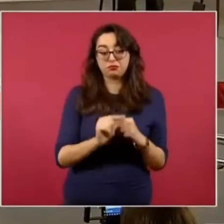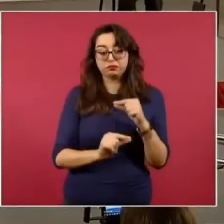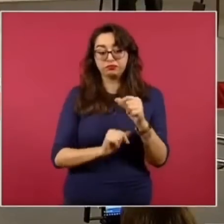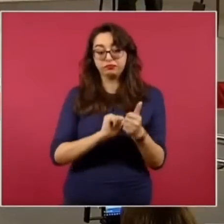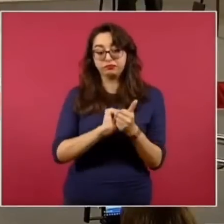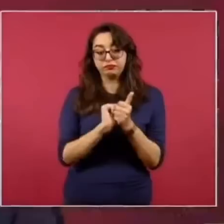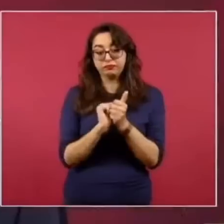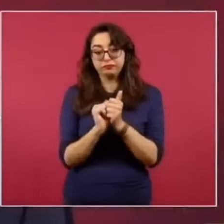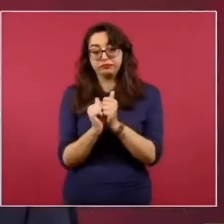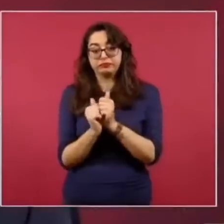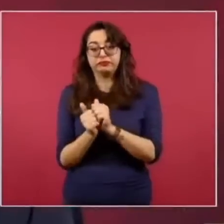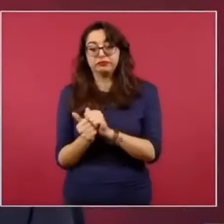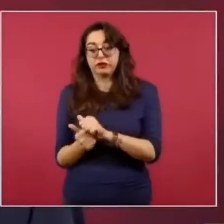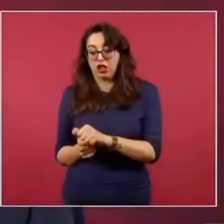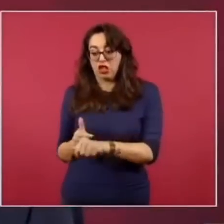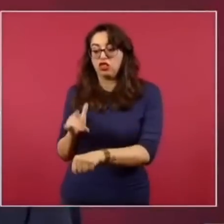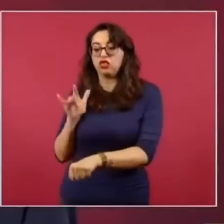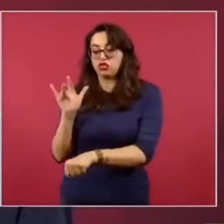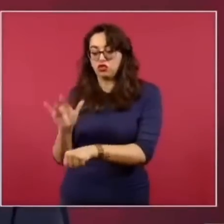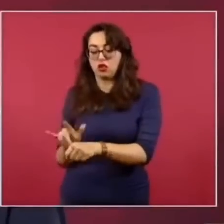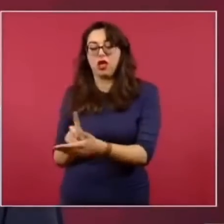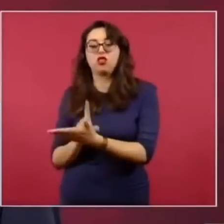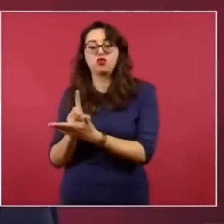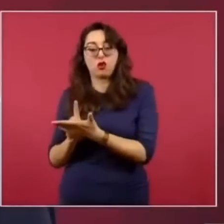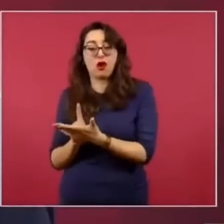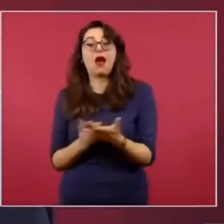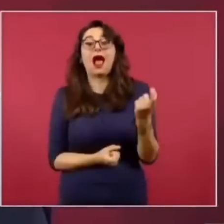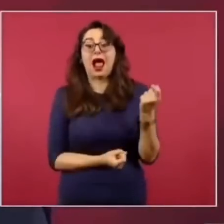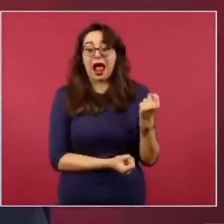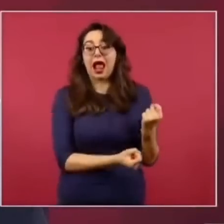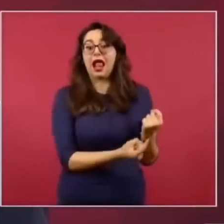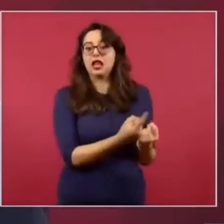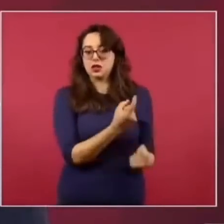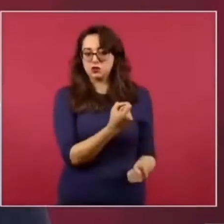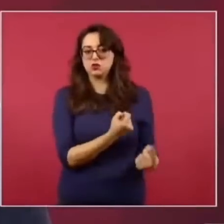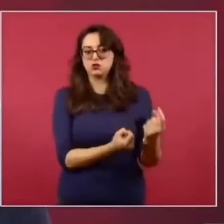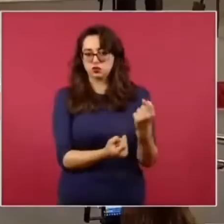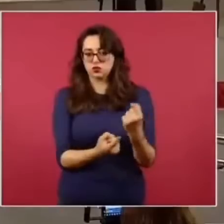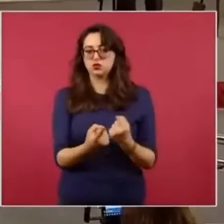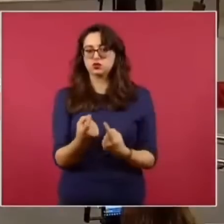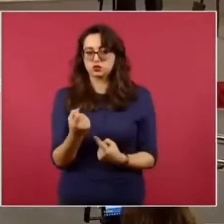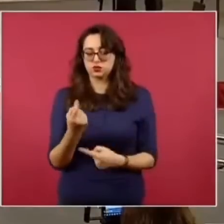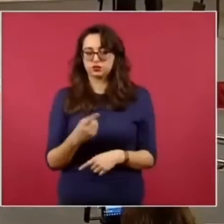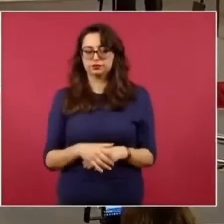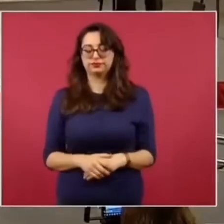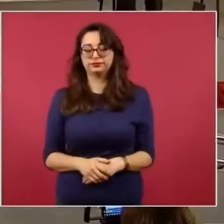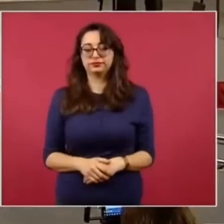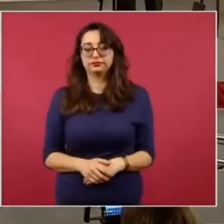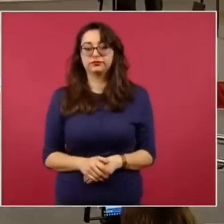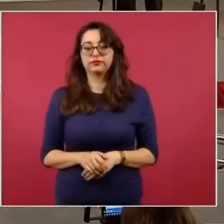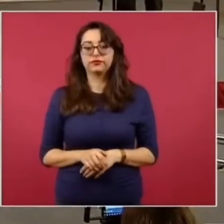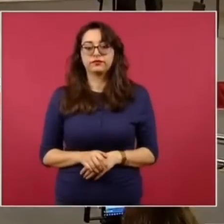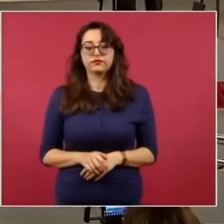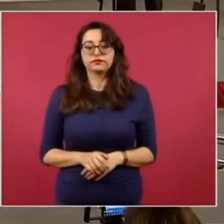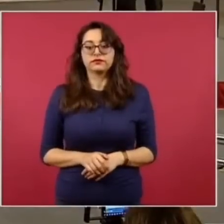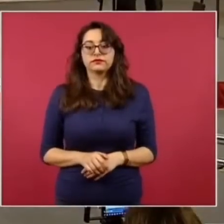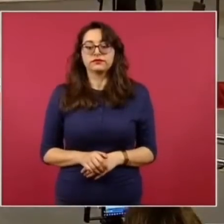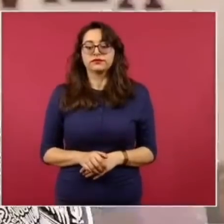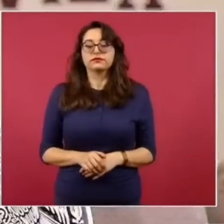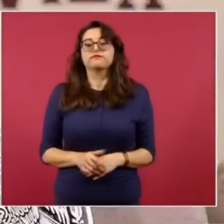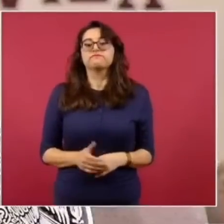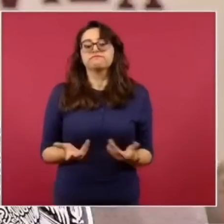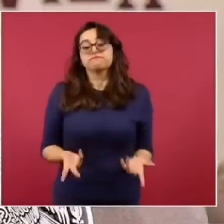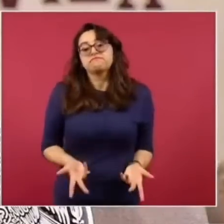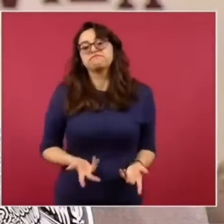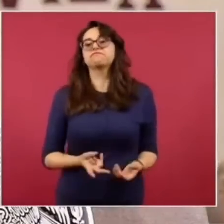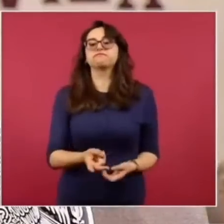personas que no consumen estos productos. El tabaco es sin duda uno de los productos, aunque sea